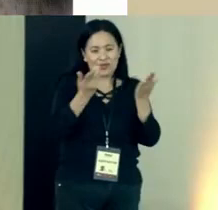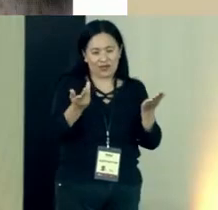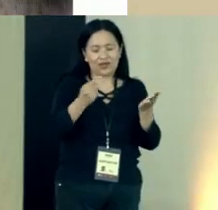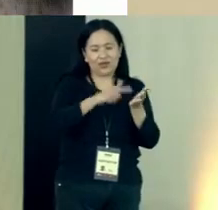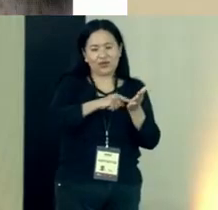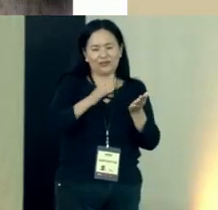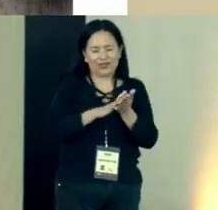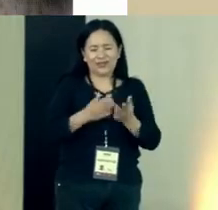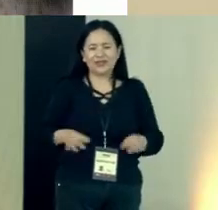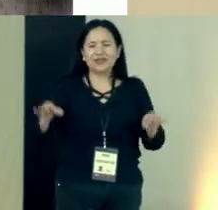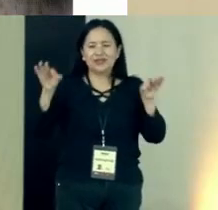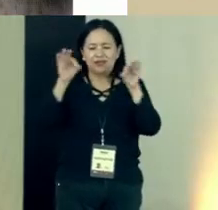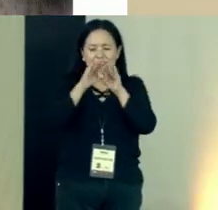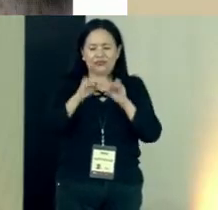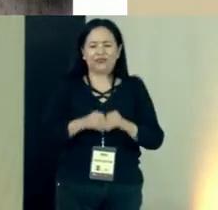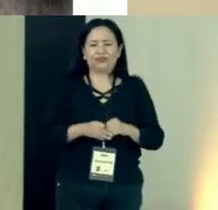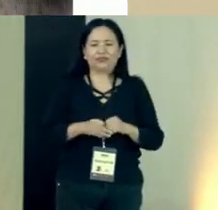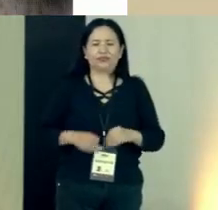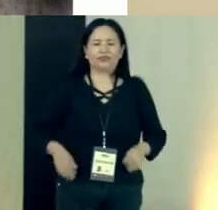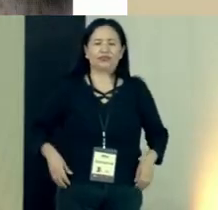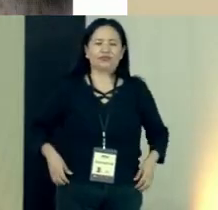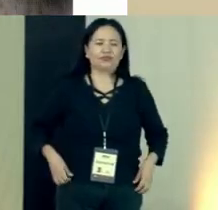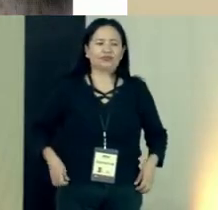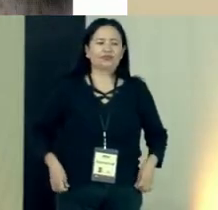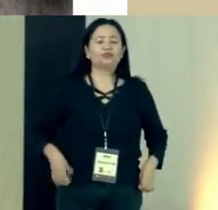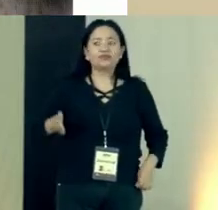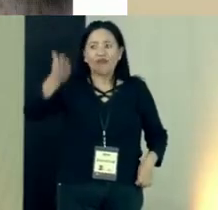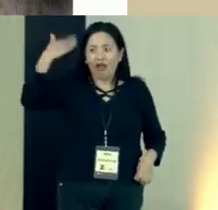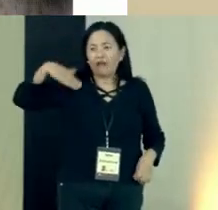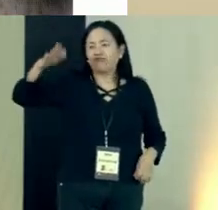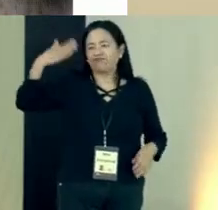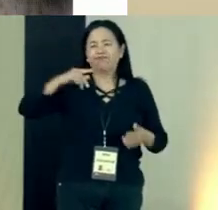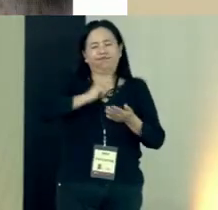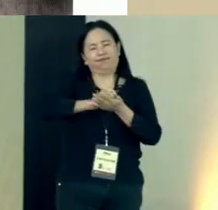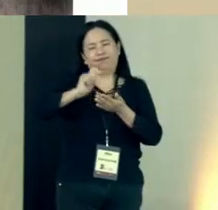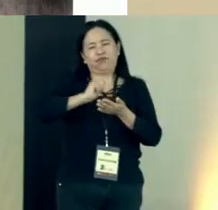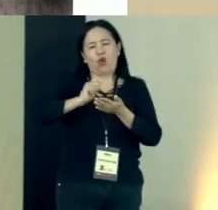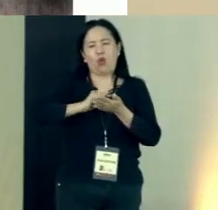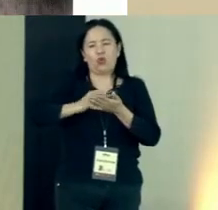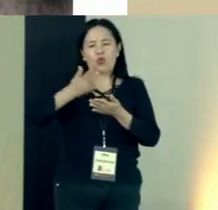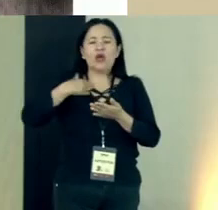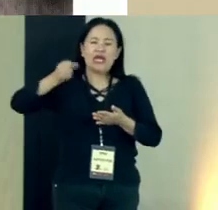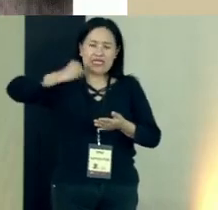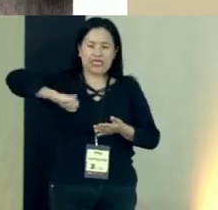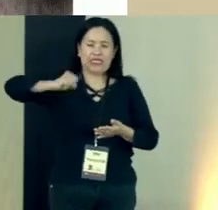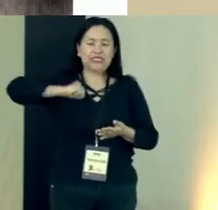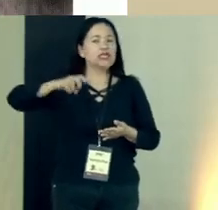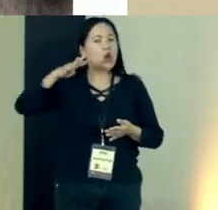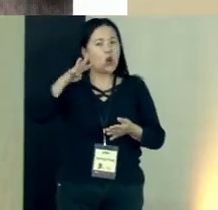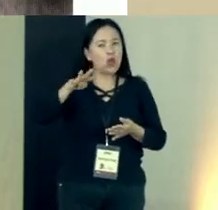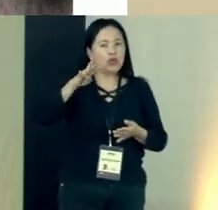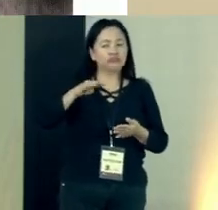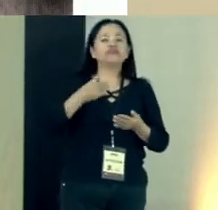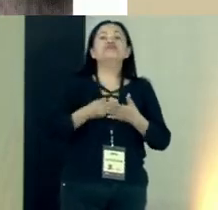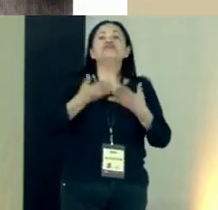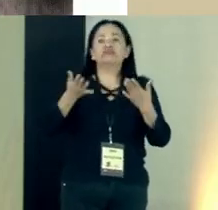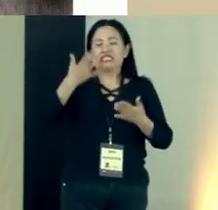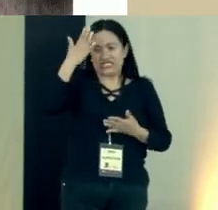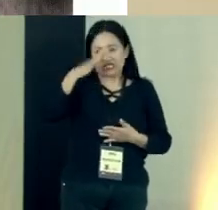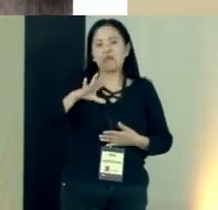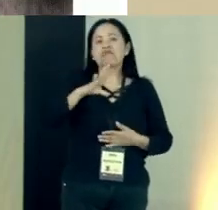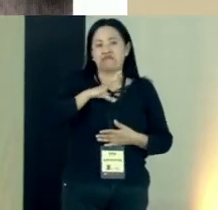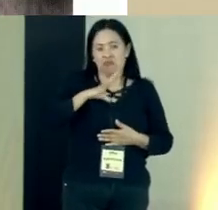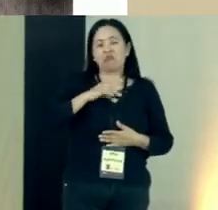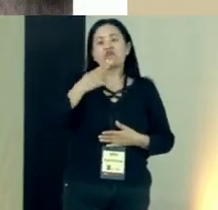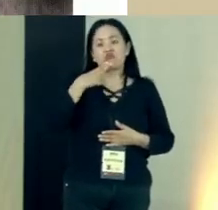en estas épocas, que aunque se escribió en el siglo XIX, pues le sorprendería la vigencia de las frases